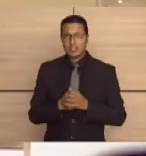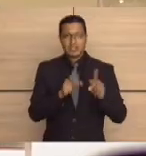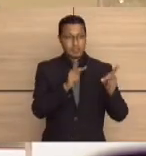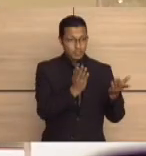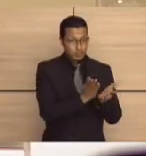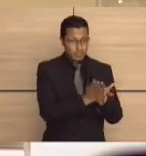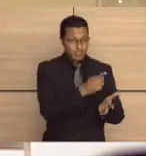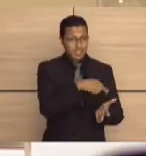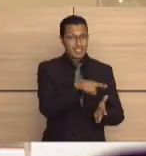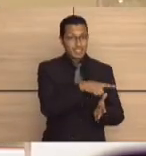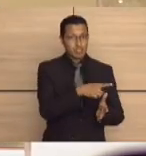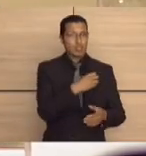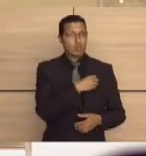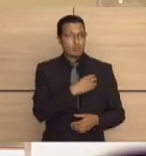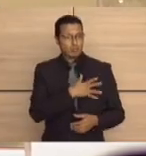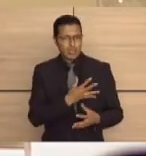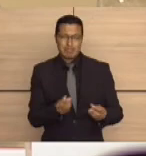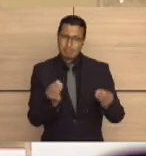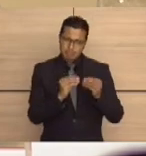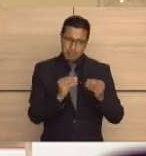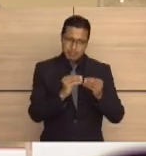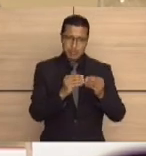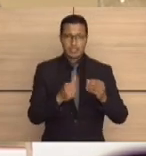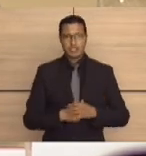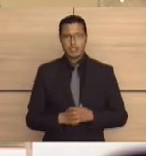más oportunidades en diferentes ámbitos,